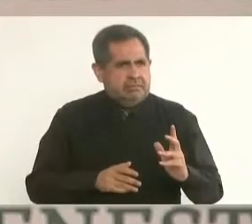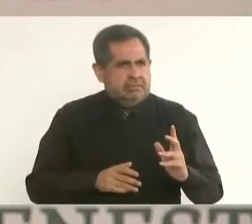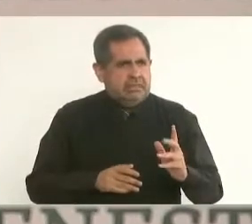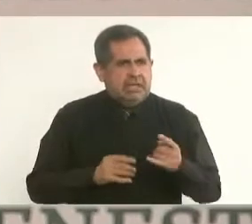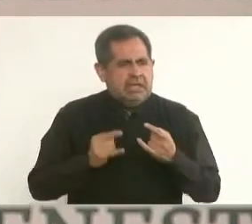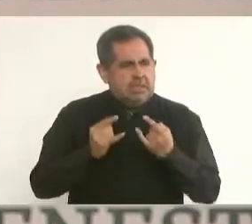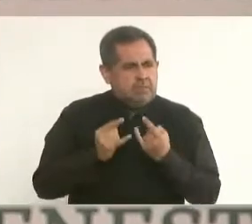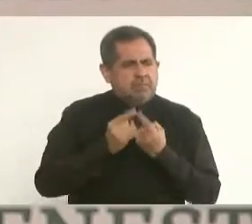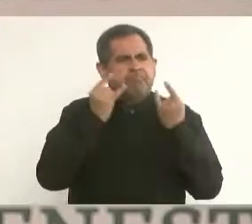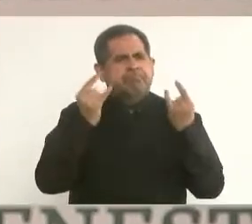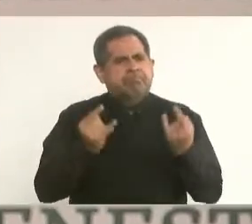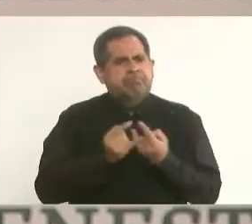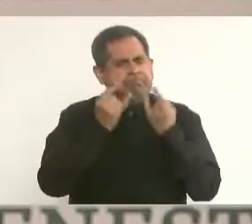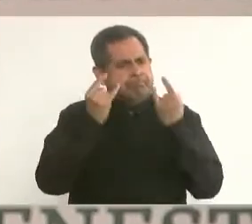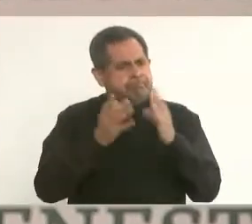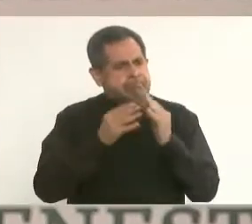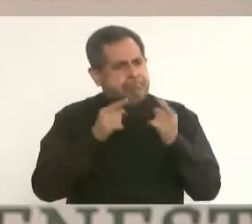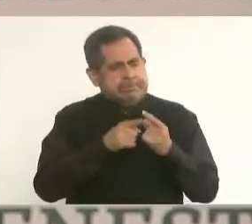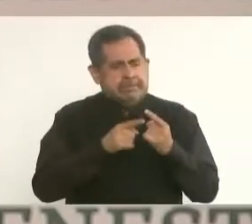pasajes